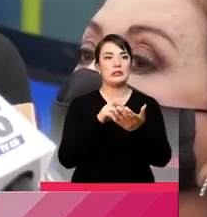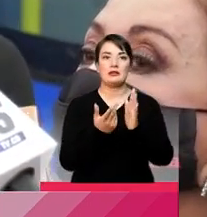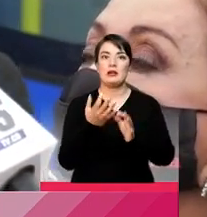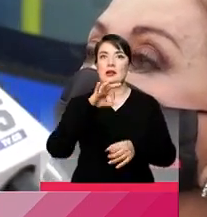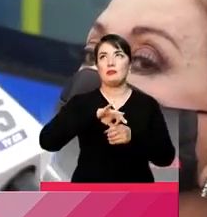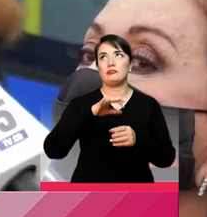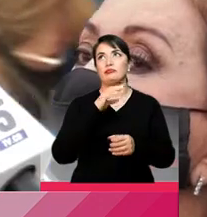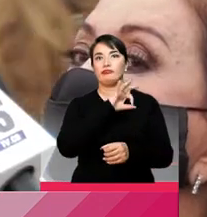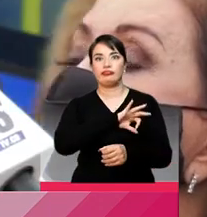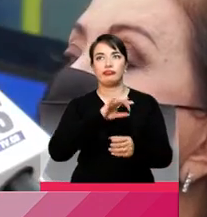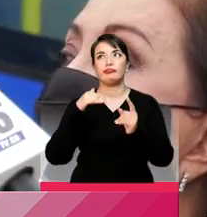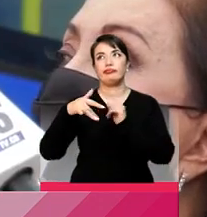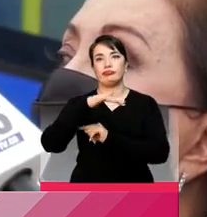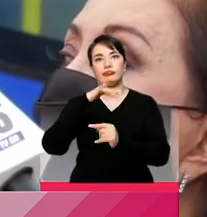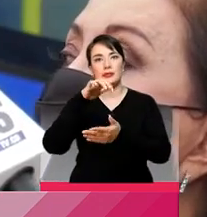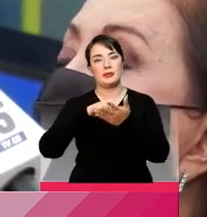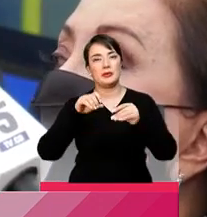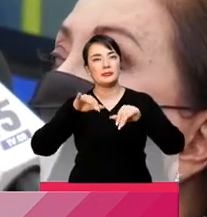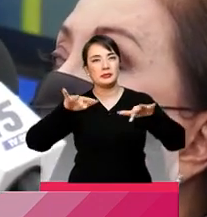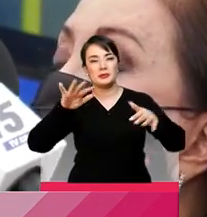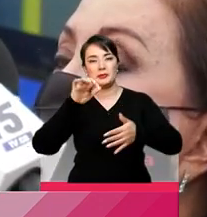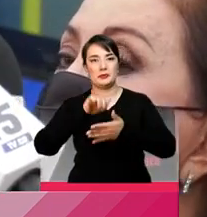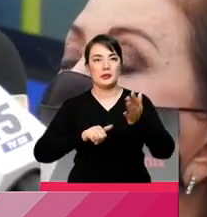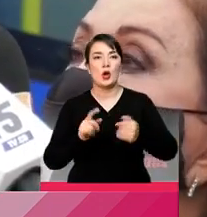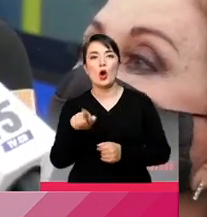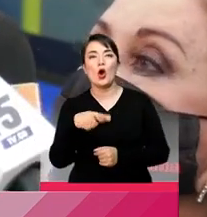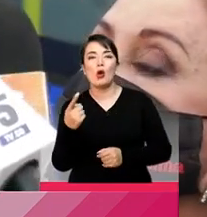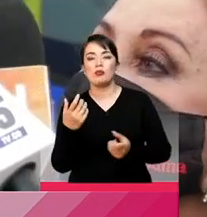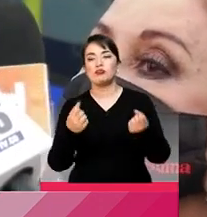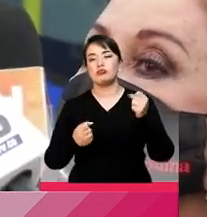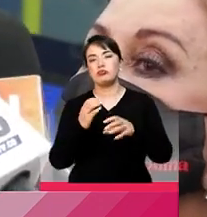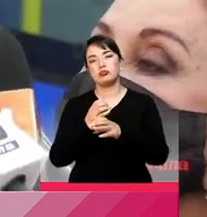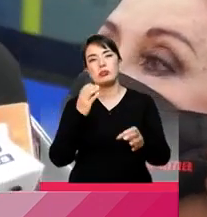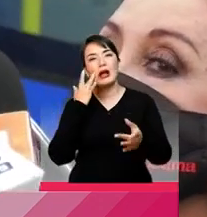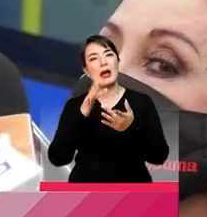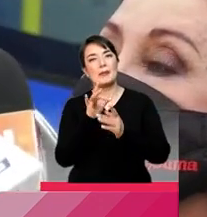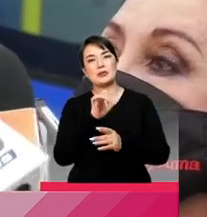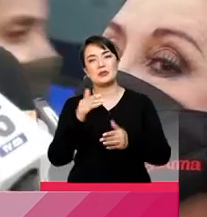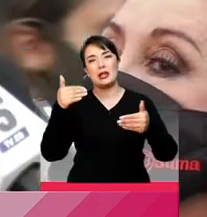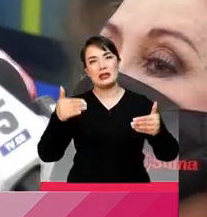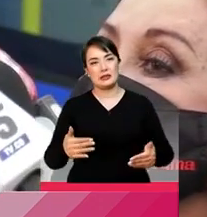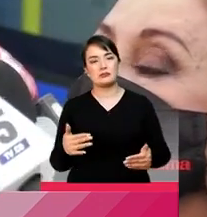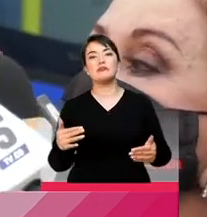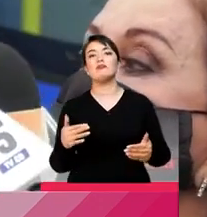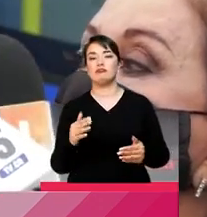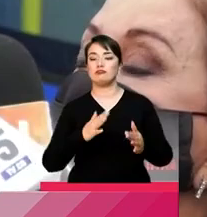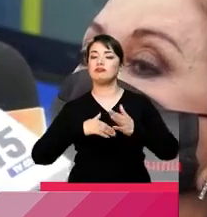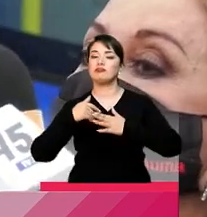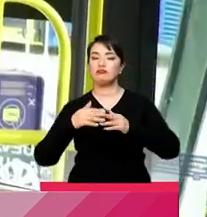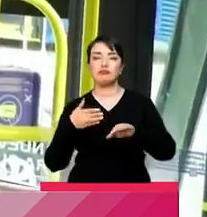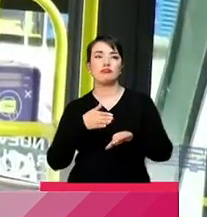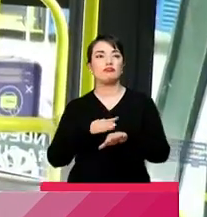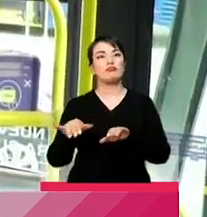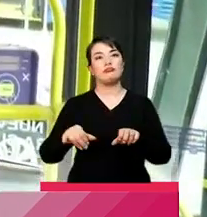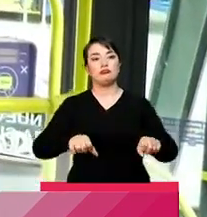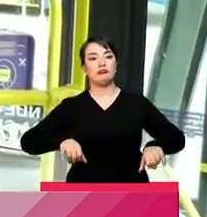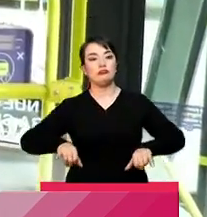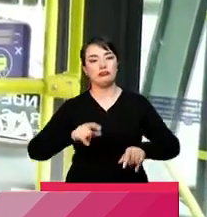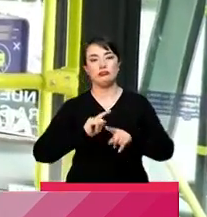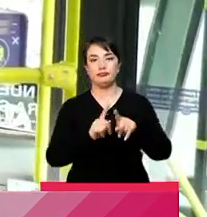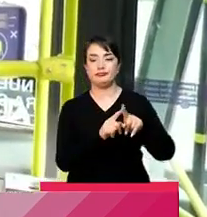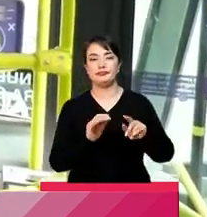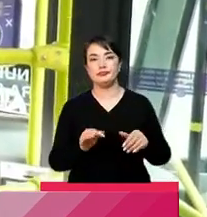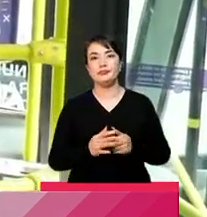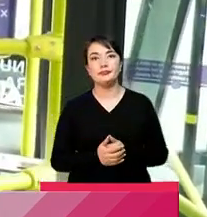equipados con acceso para personas en condición de discapacidad y son mucho más cómodos al interior para todos los usuarios. Con esta renovación